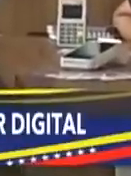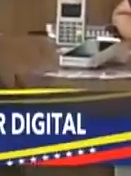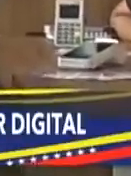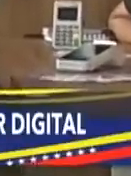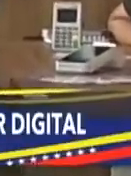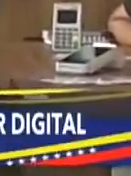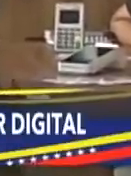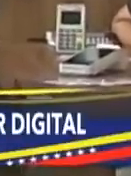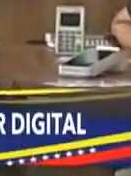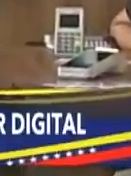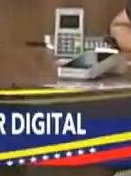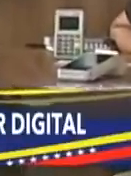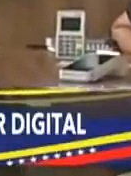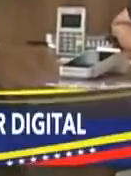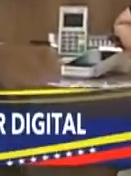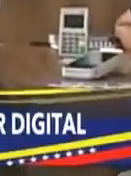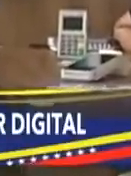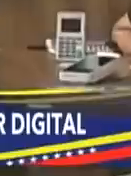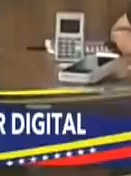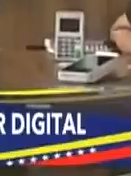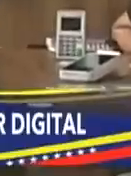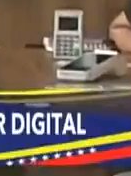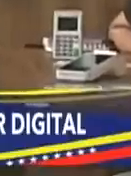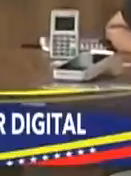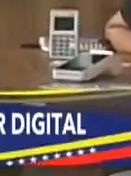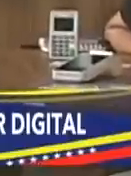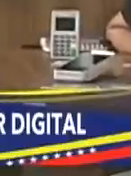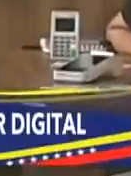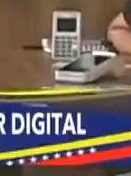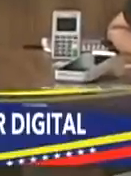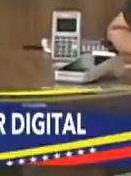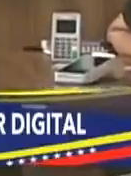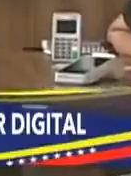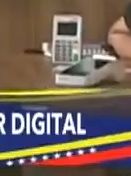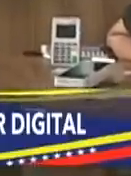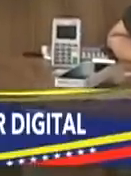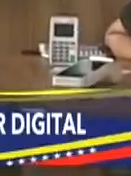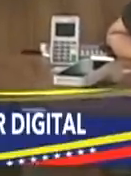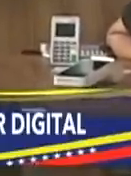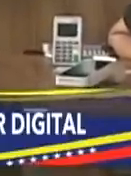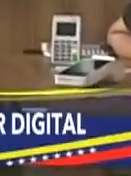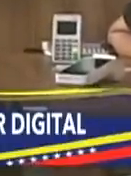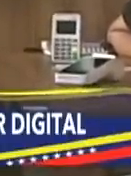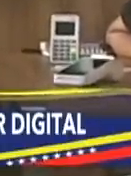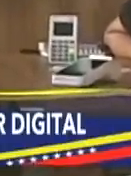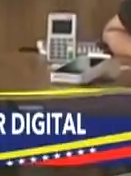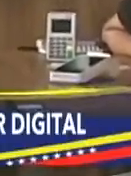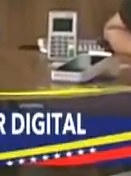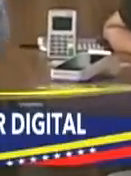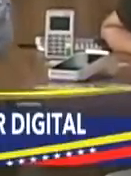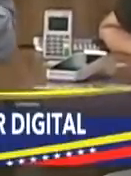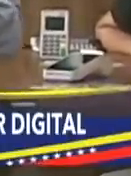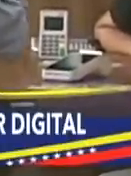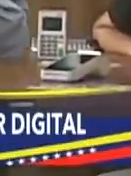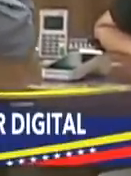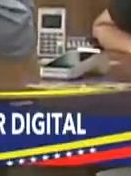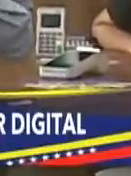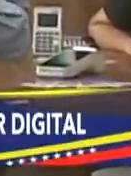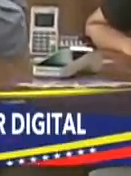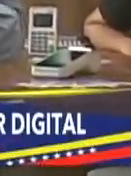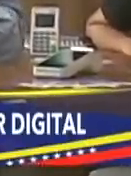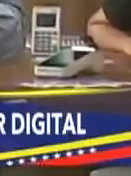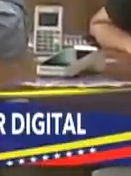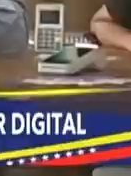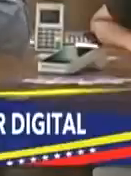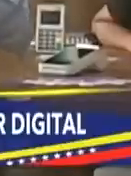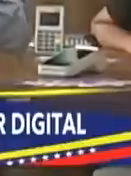cuestión que viene diciembre, con las hallacas, le recomiendo ese embutido, presidente, que nosotros estamos realizando allá en las horas del 23 de